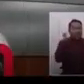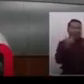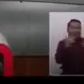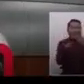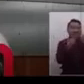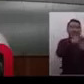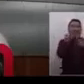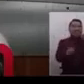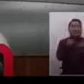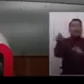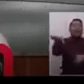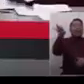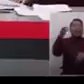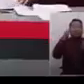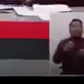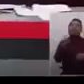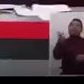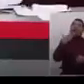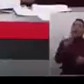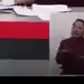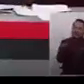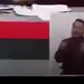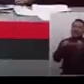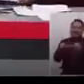Que era la gente la que iba a decidir. Vamos a continuar.